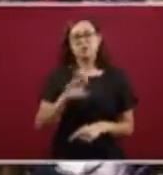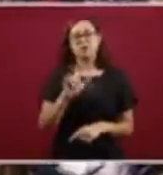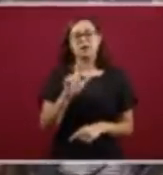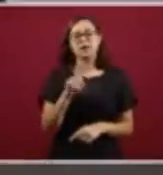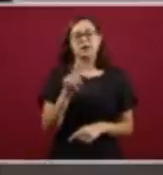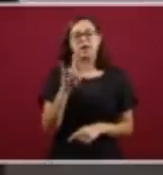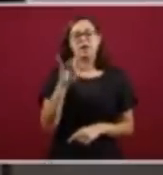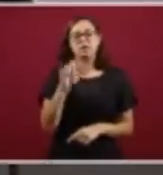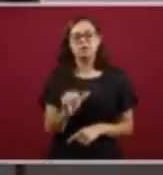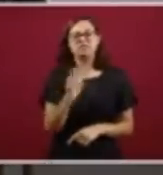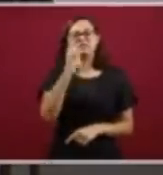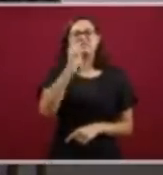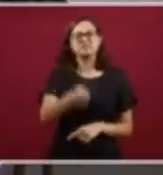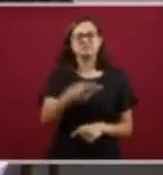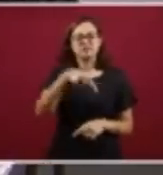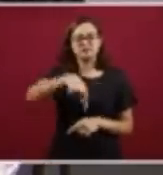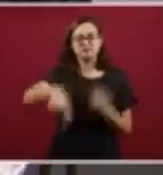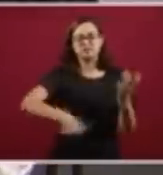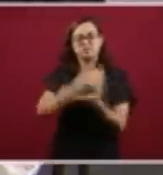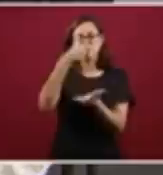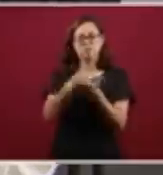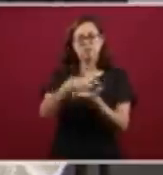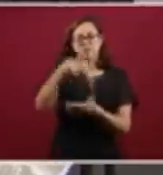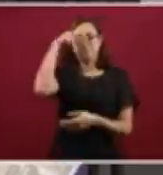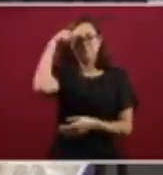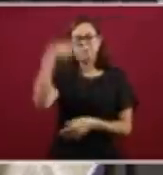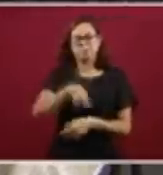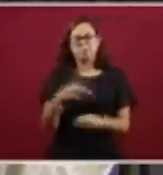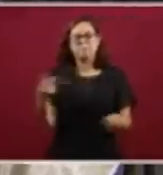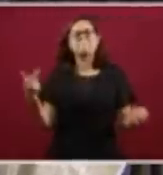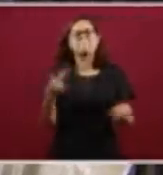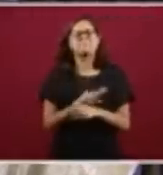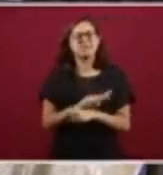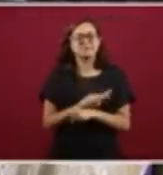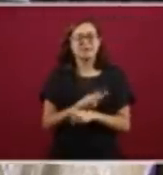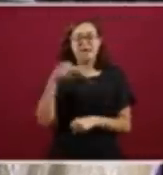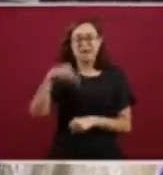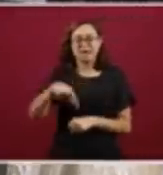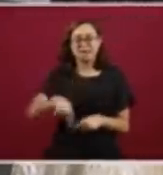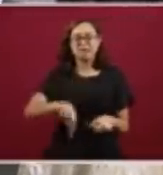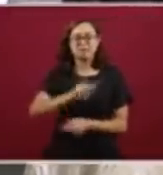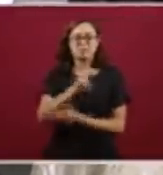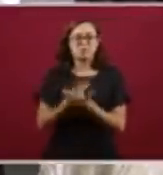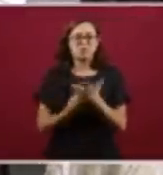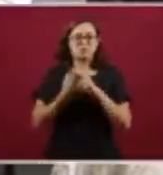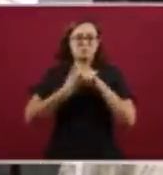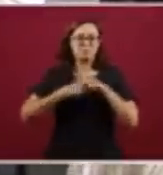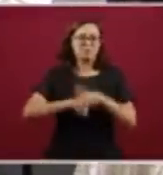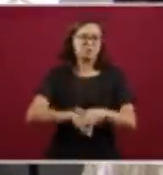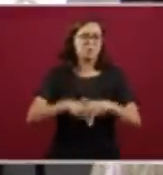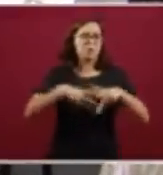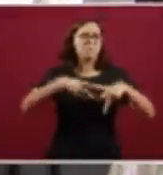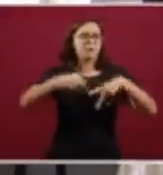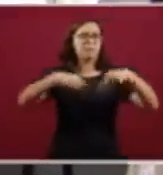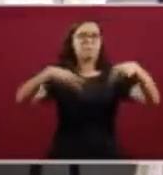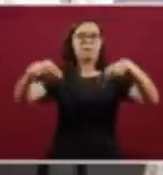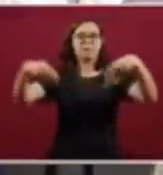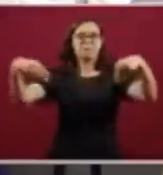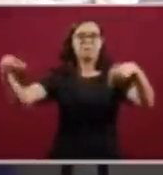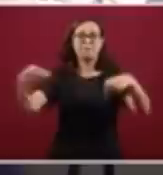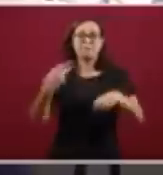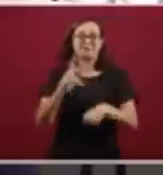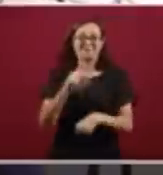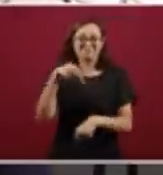que significa la ciudad, que es donde inició el programa y donde se están dando estos